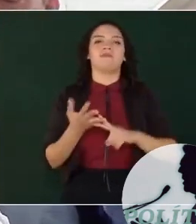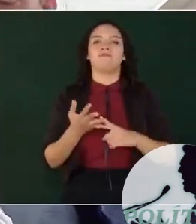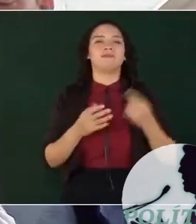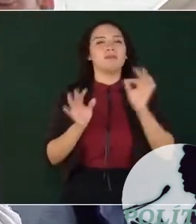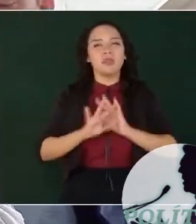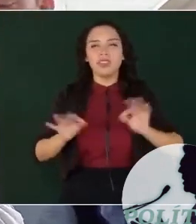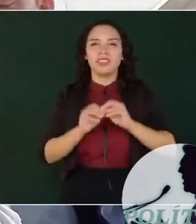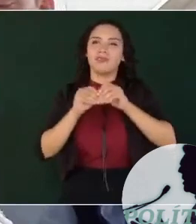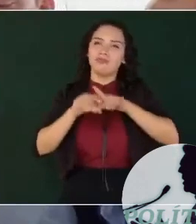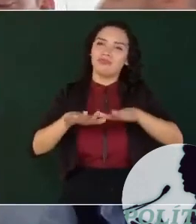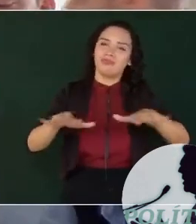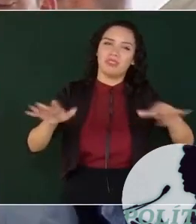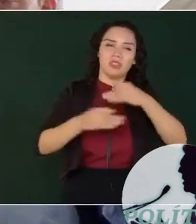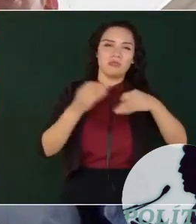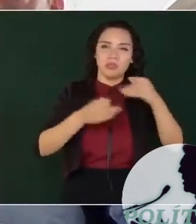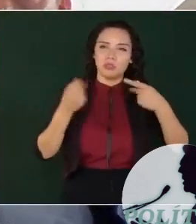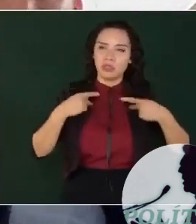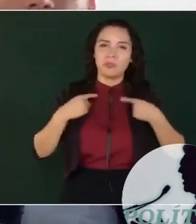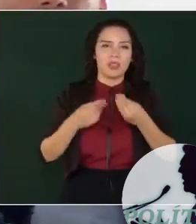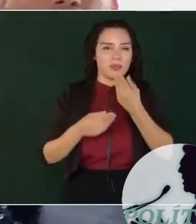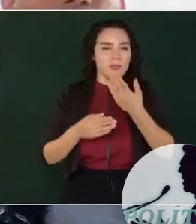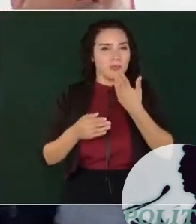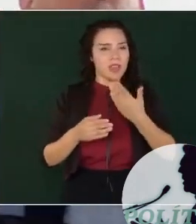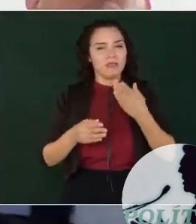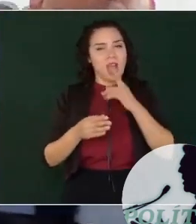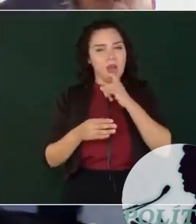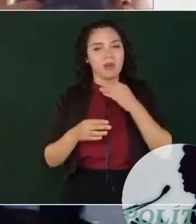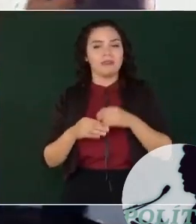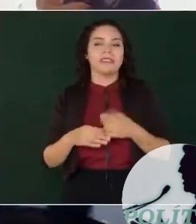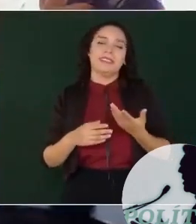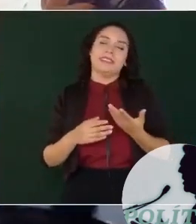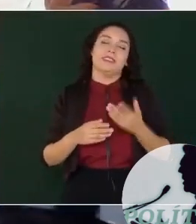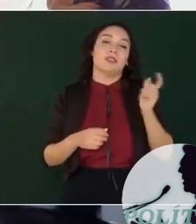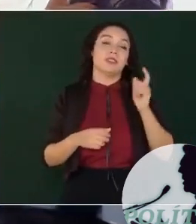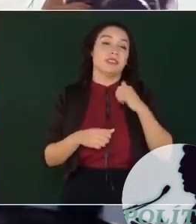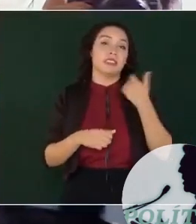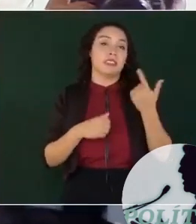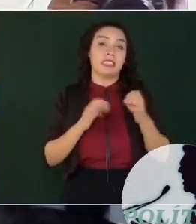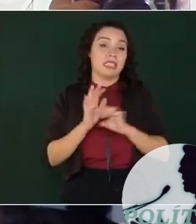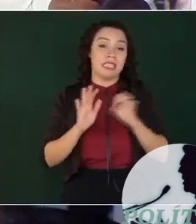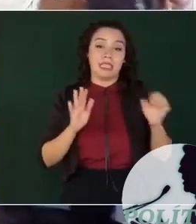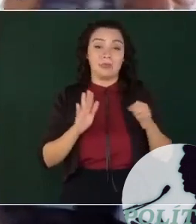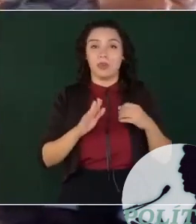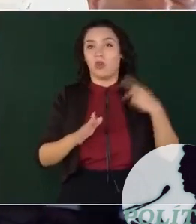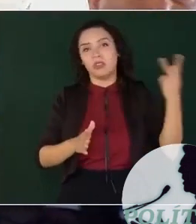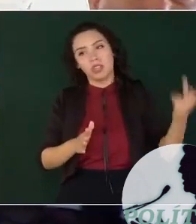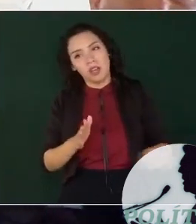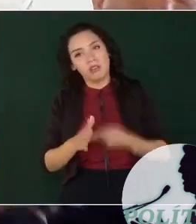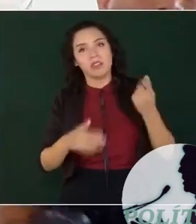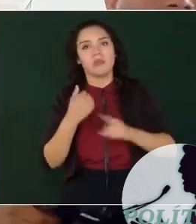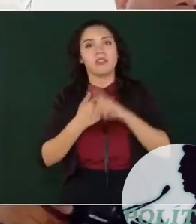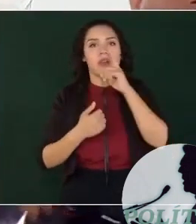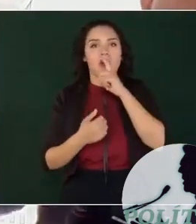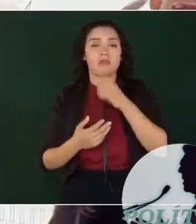vital líquido, va a estar nuevamente la población en una crisis como la que se experimentaron hace 2 años. ¿Hay